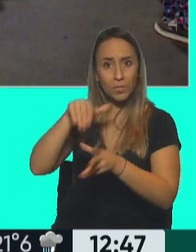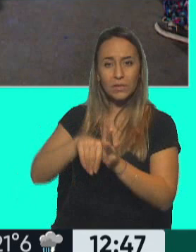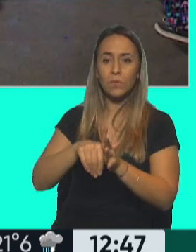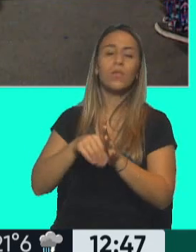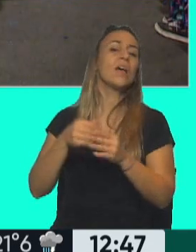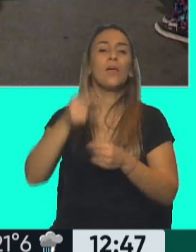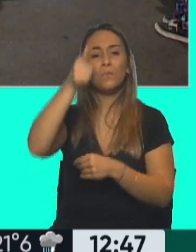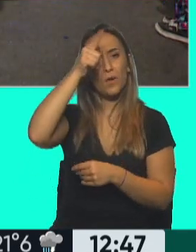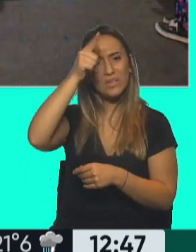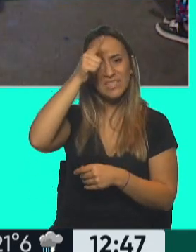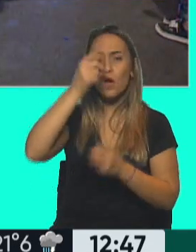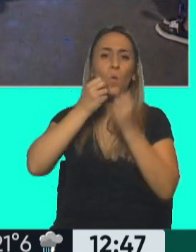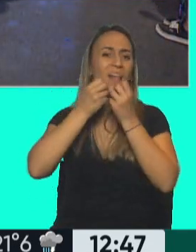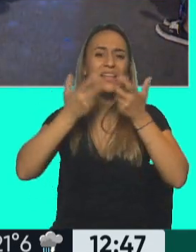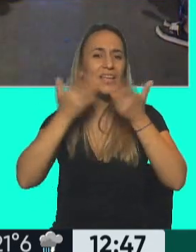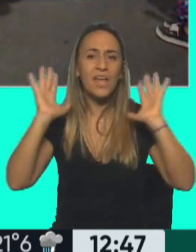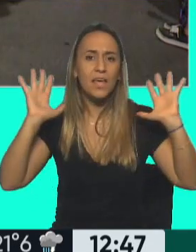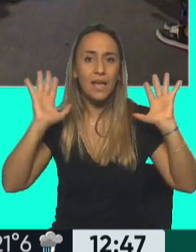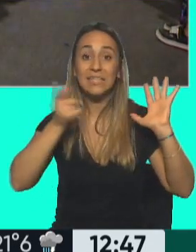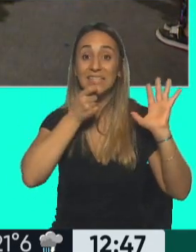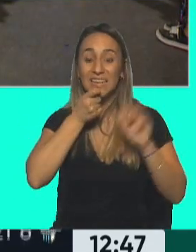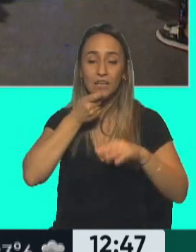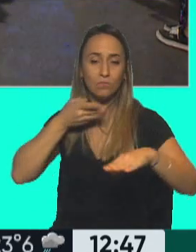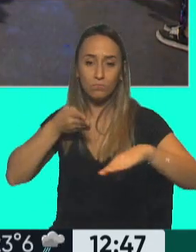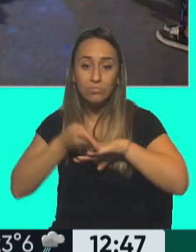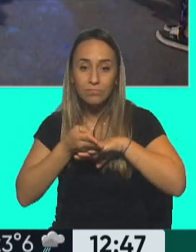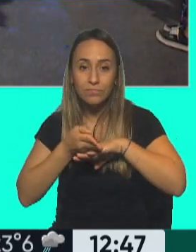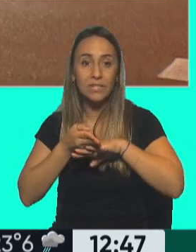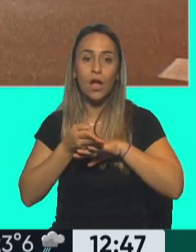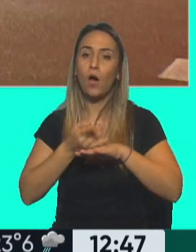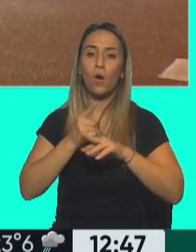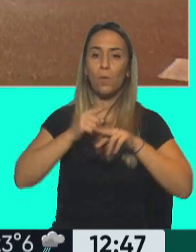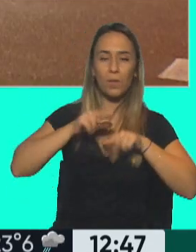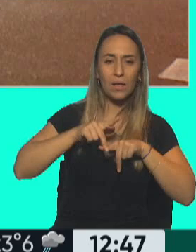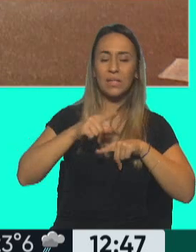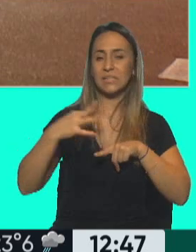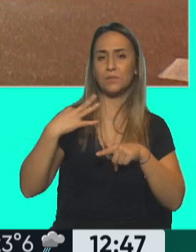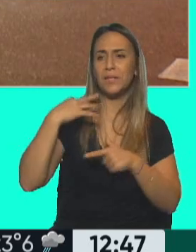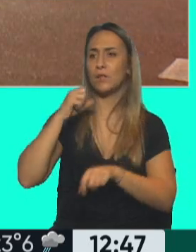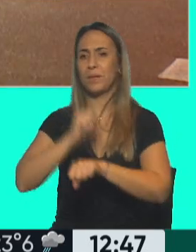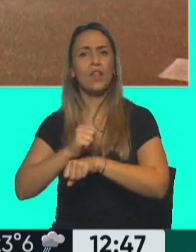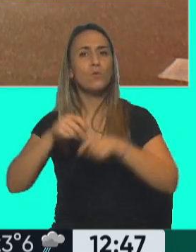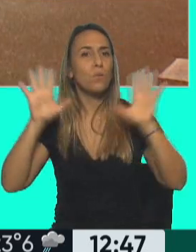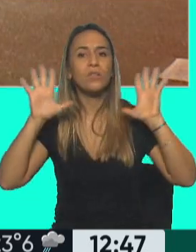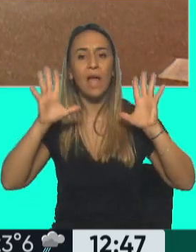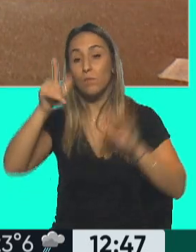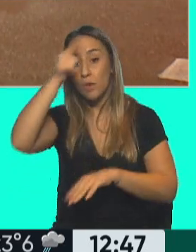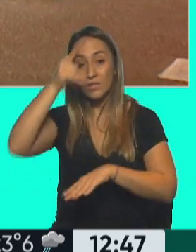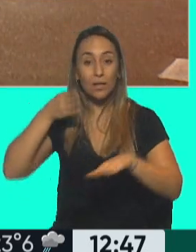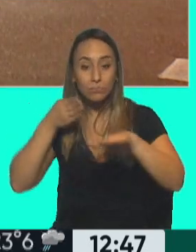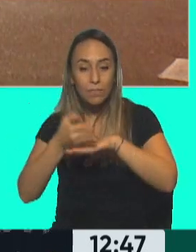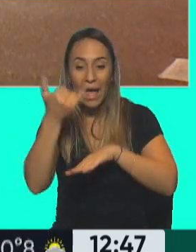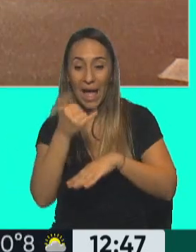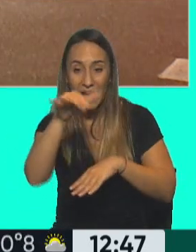en cualquier tipo de intervención, de cualquier tipo de operativo, sea civil, sea penal, sí, cuando hay